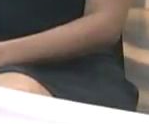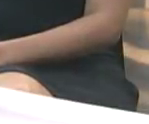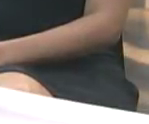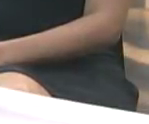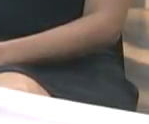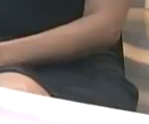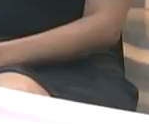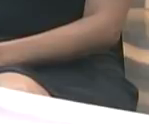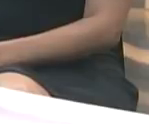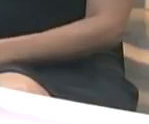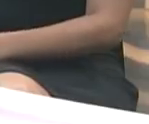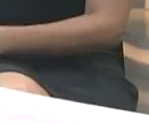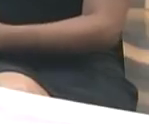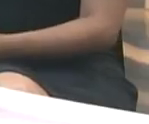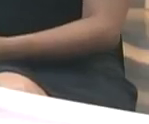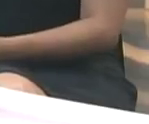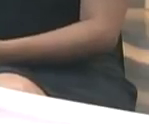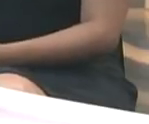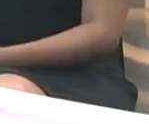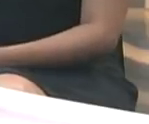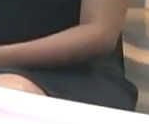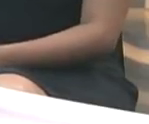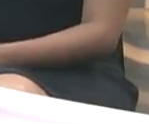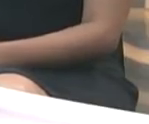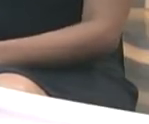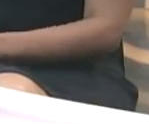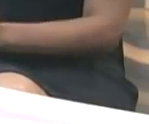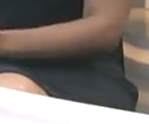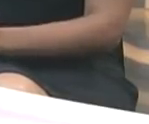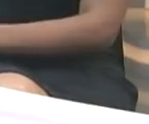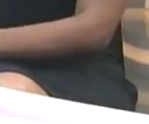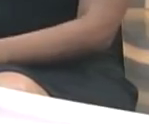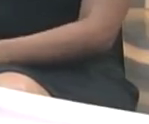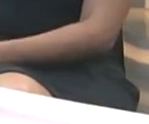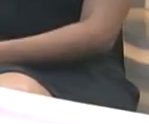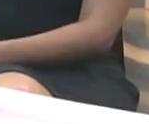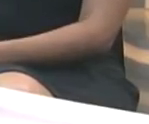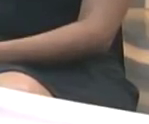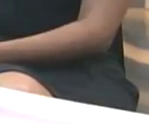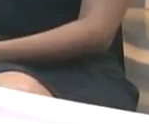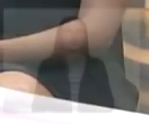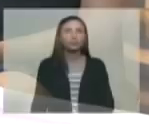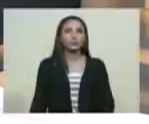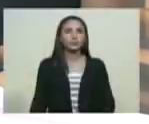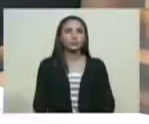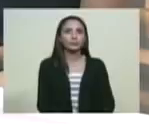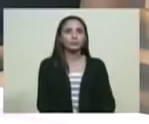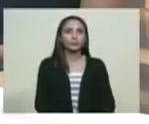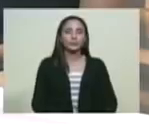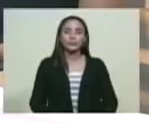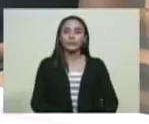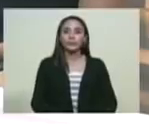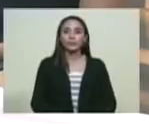Gracias, Yarisol. Y a propósito de esta reunión entre Coordinación de Poderes, usted verá esta información ampliada en nuestras redes sociales y,